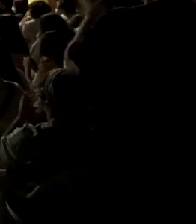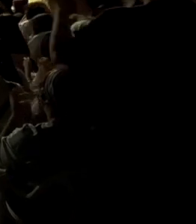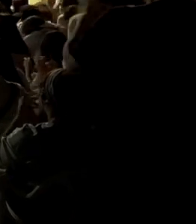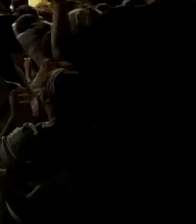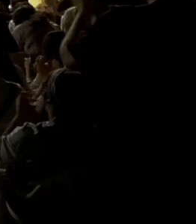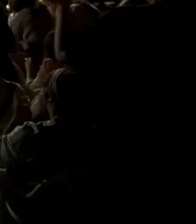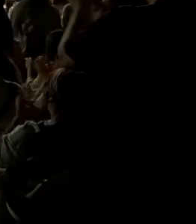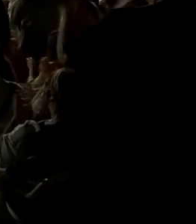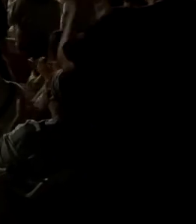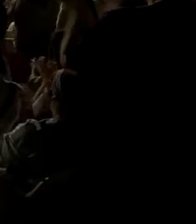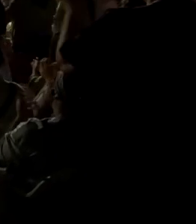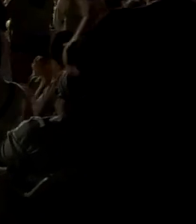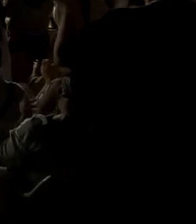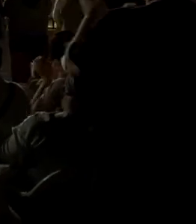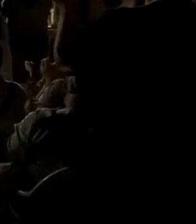Muchas gracias, de verdad.